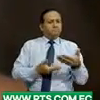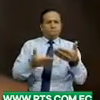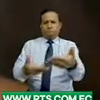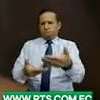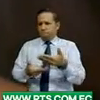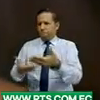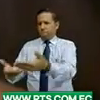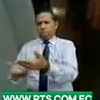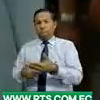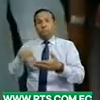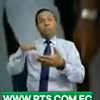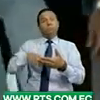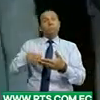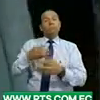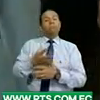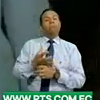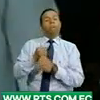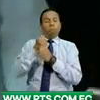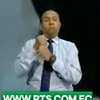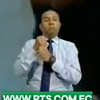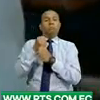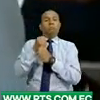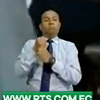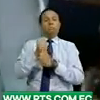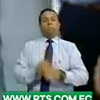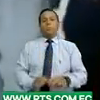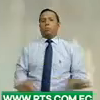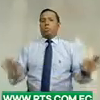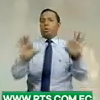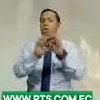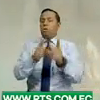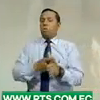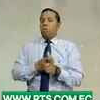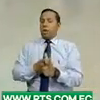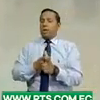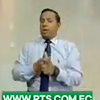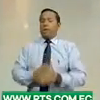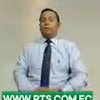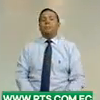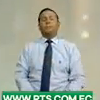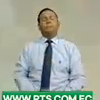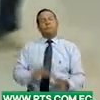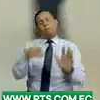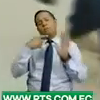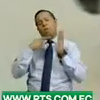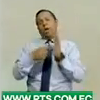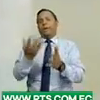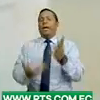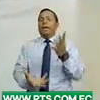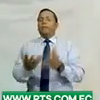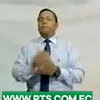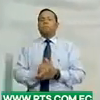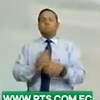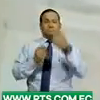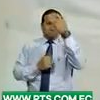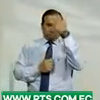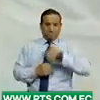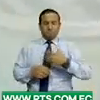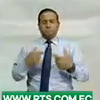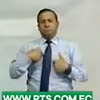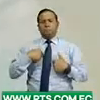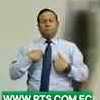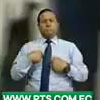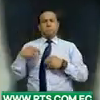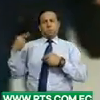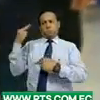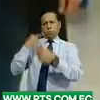posible, advierte la ministra de Gobierno, María Paula Romo. De tal manera que si alguien es diagnosticado, se